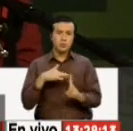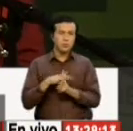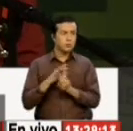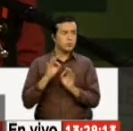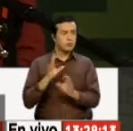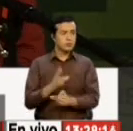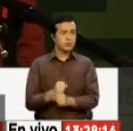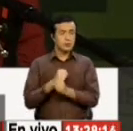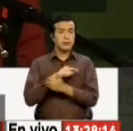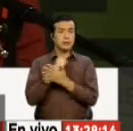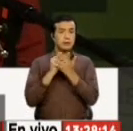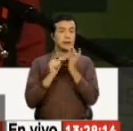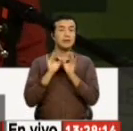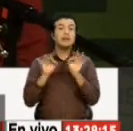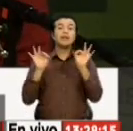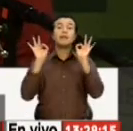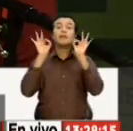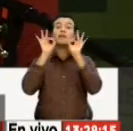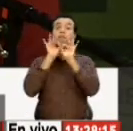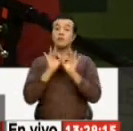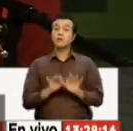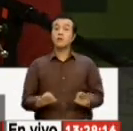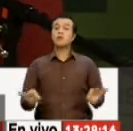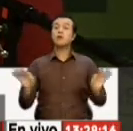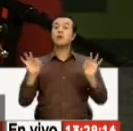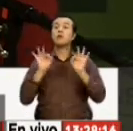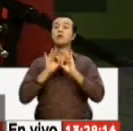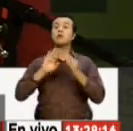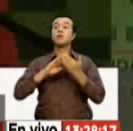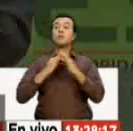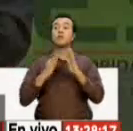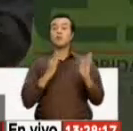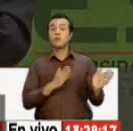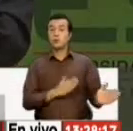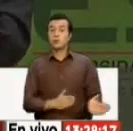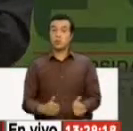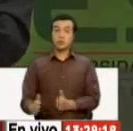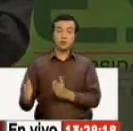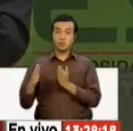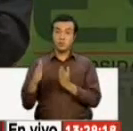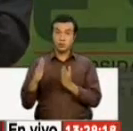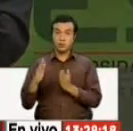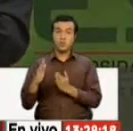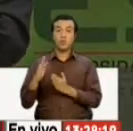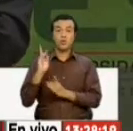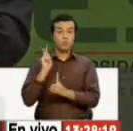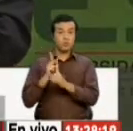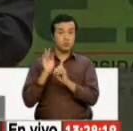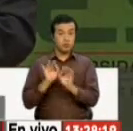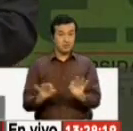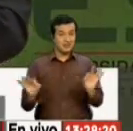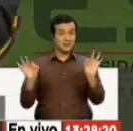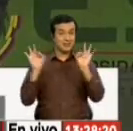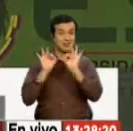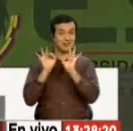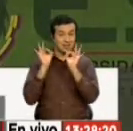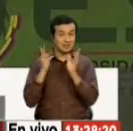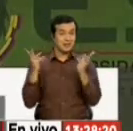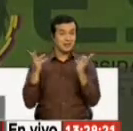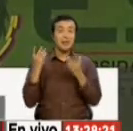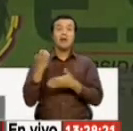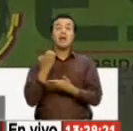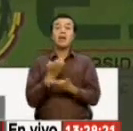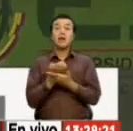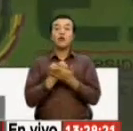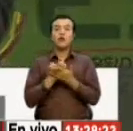seguro, si no partimos de una comunidad organizada. Uno de los conceptos más útiles es el de la economía